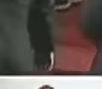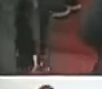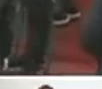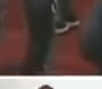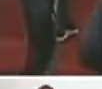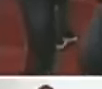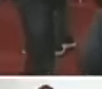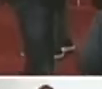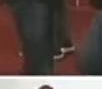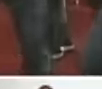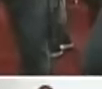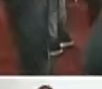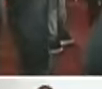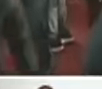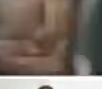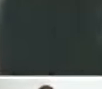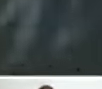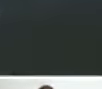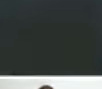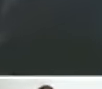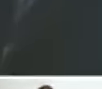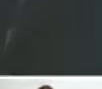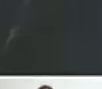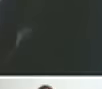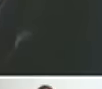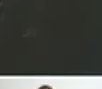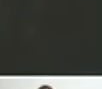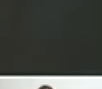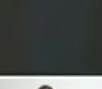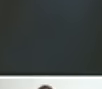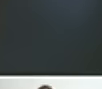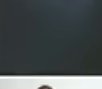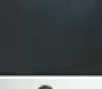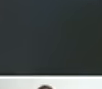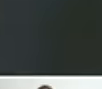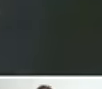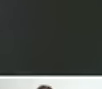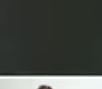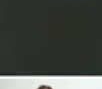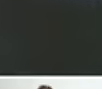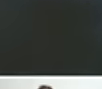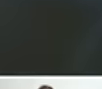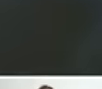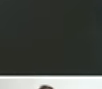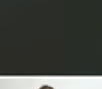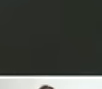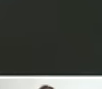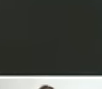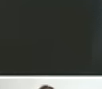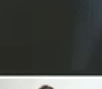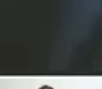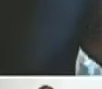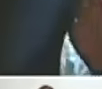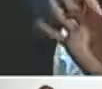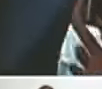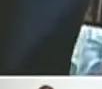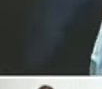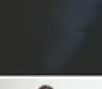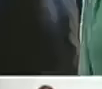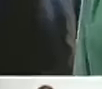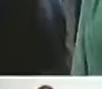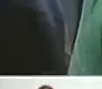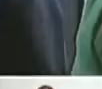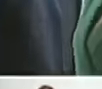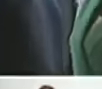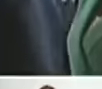distinción política. Los distintos presidentes a lo largo de estos años han basado también sobre el Acuerdo de